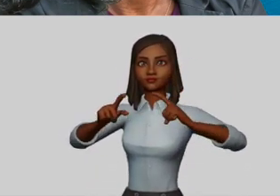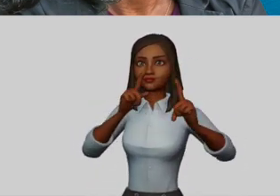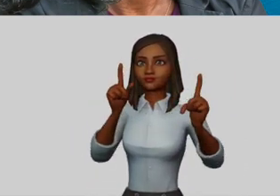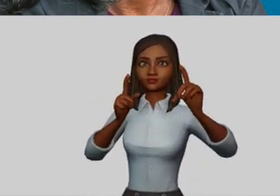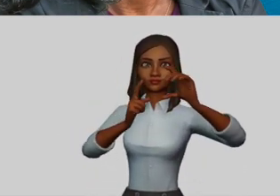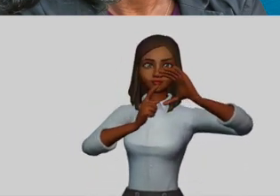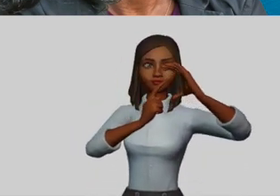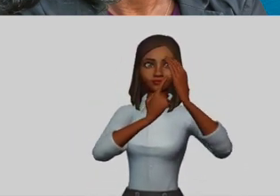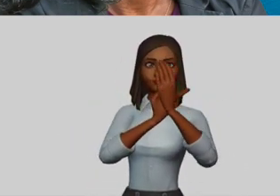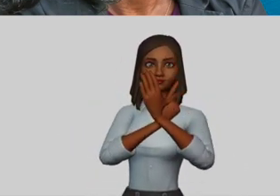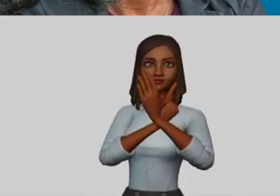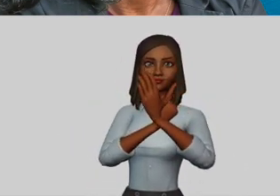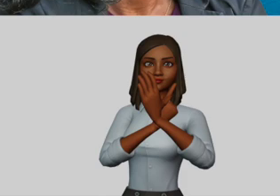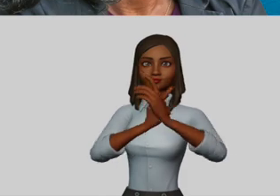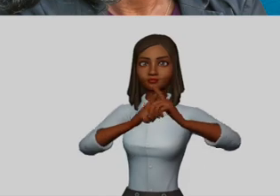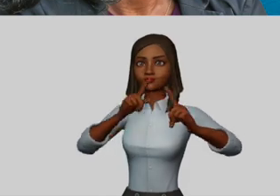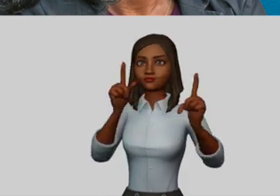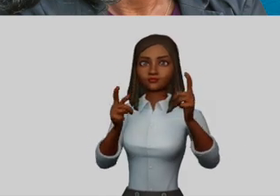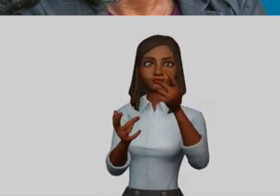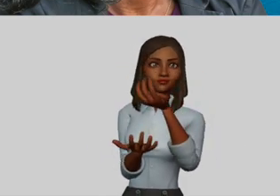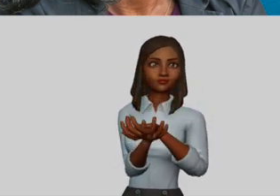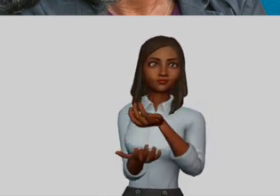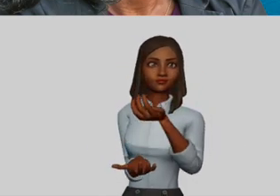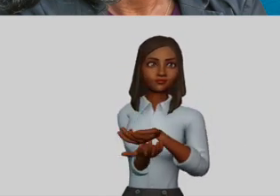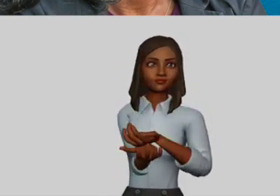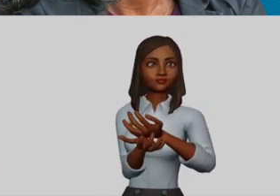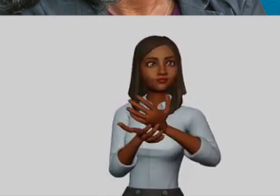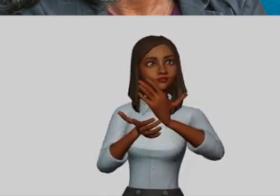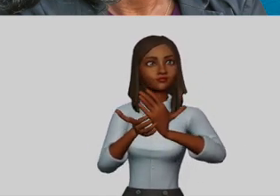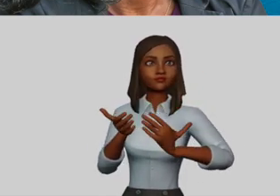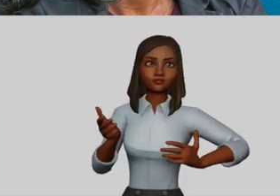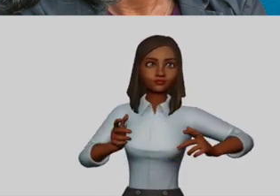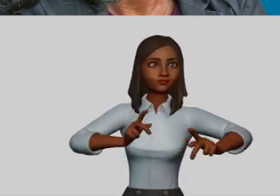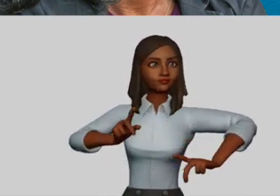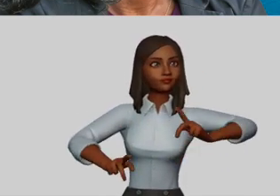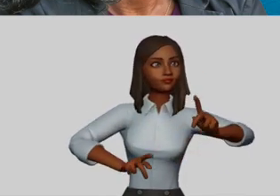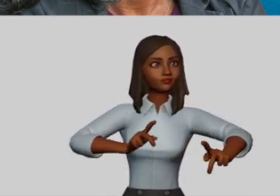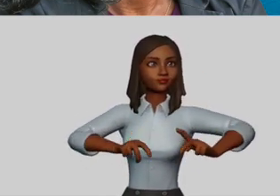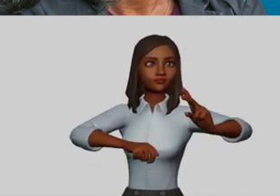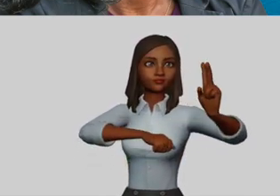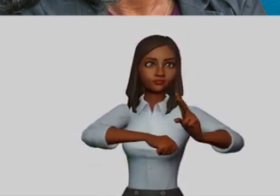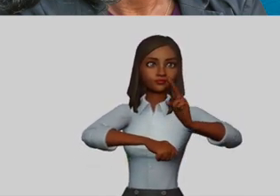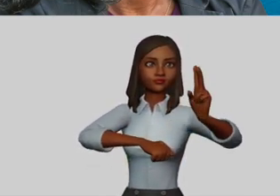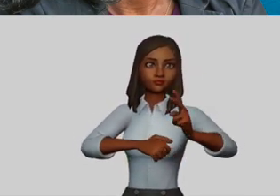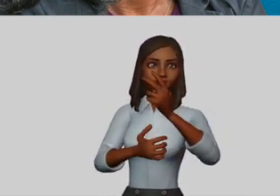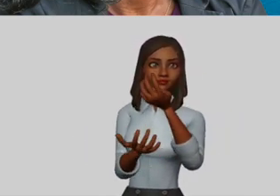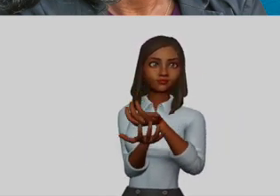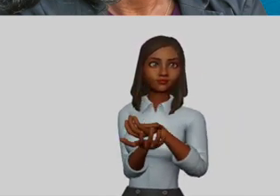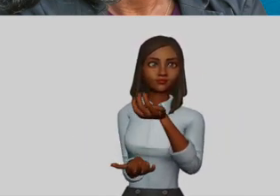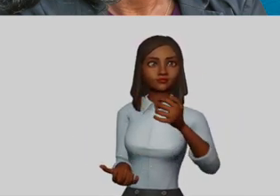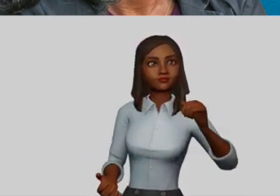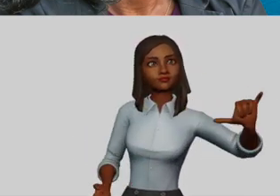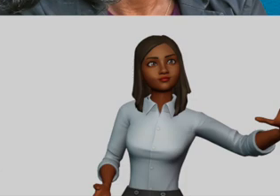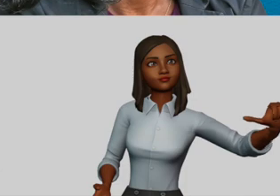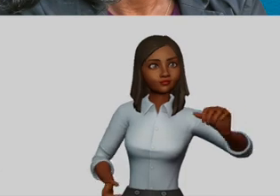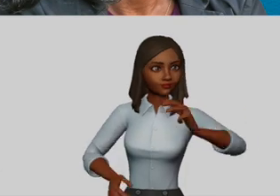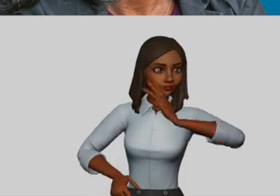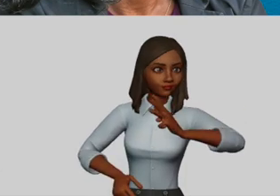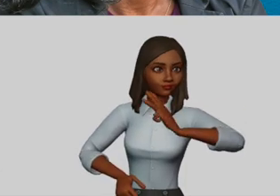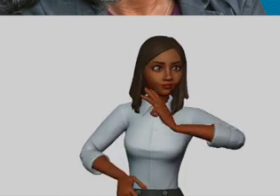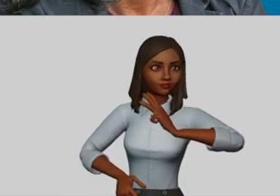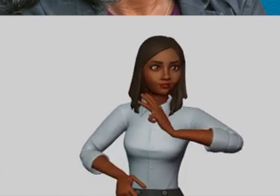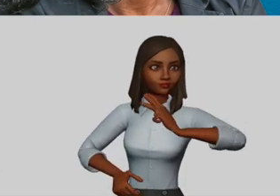volvió más un reto mío. Porque cuando yo hice ese primer reto, como dijiste tú, ya todo lo... Y cuando tú no